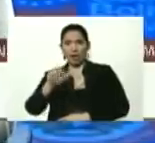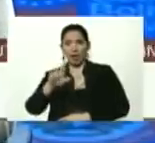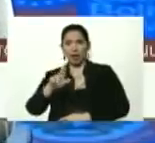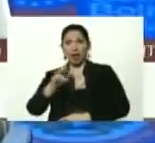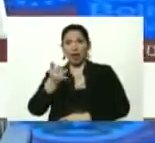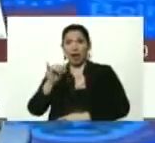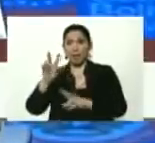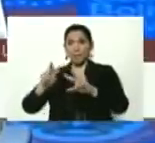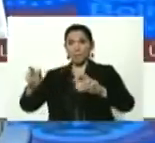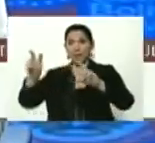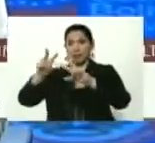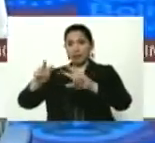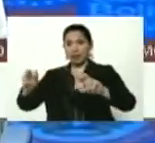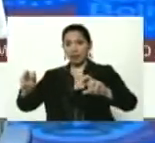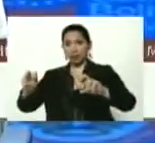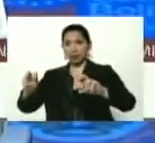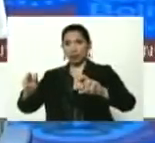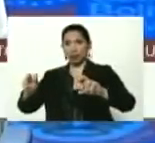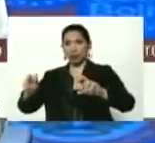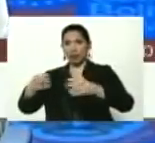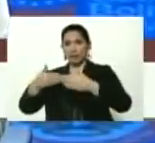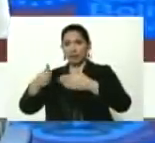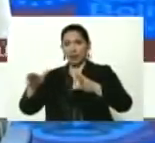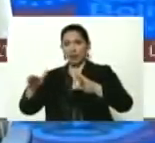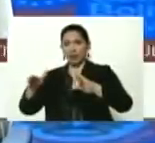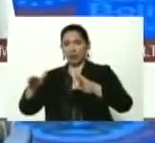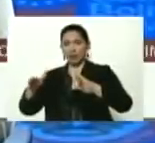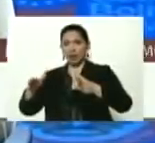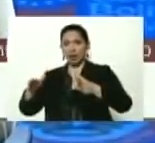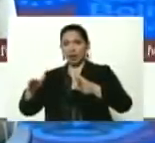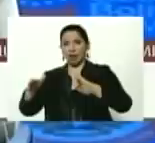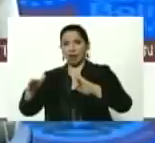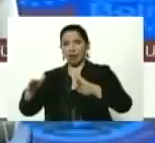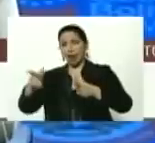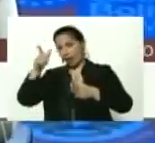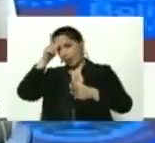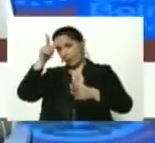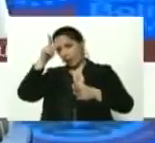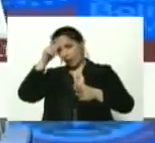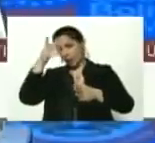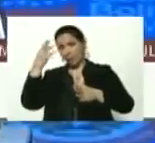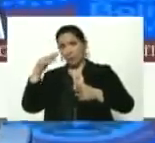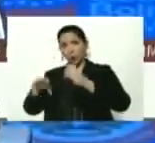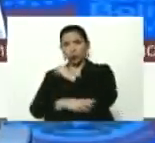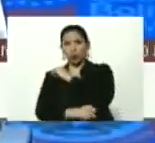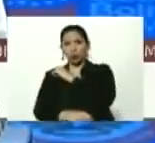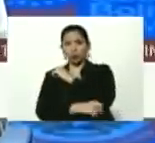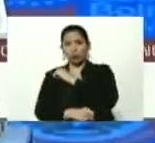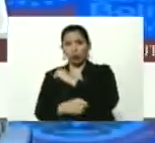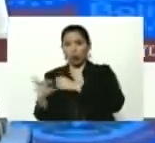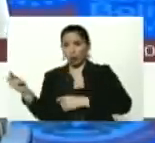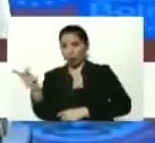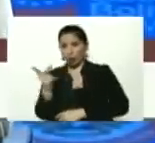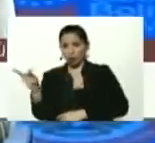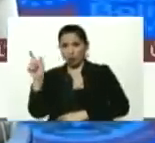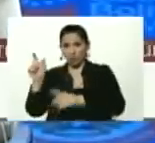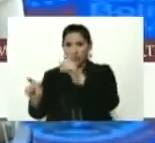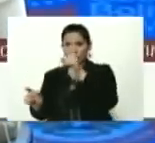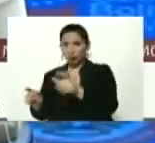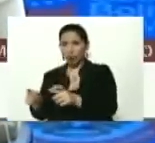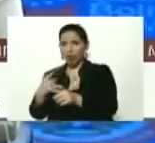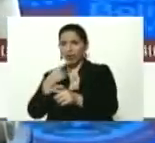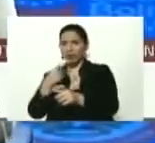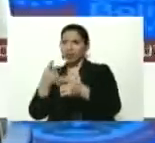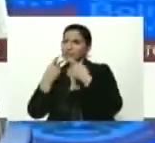investigación abierta en Francia por corrupción, ellos ambos conjuntamente declaran que existen dudas sobre